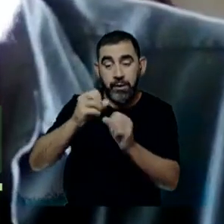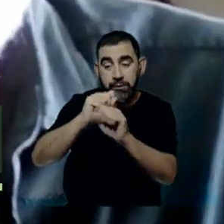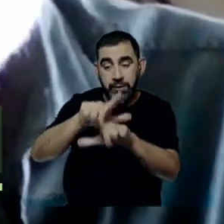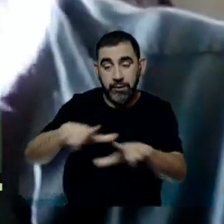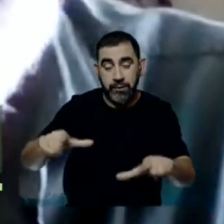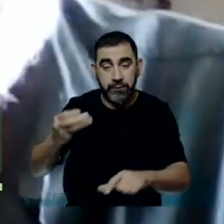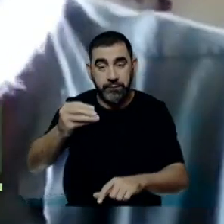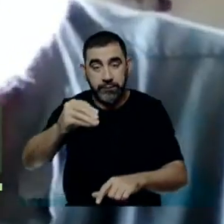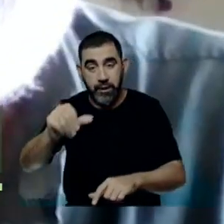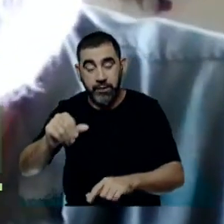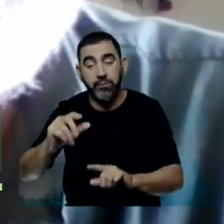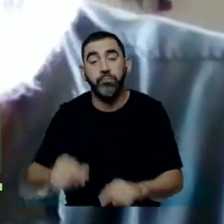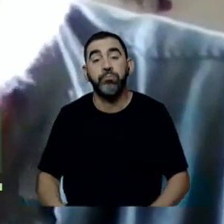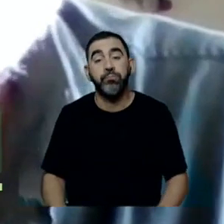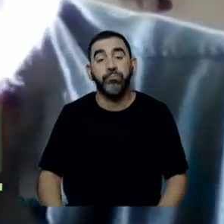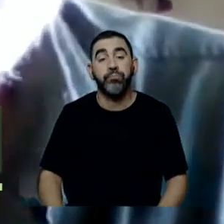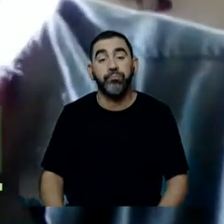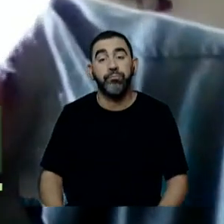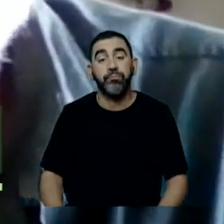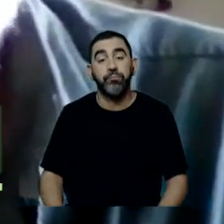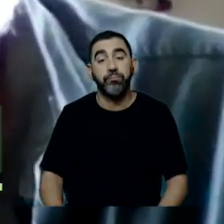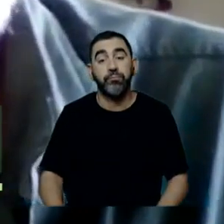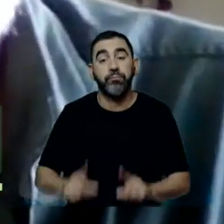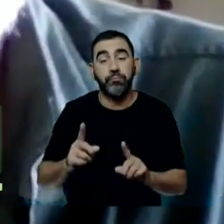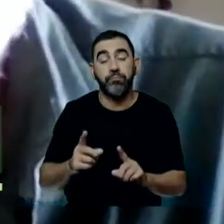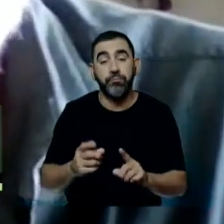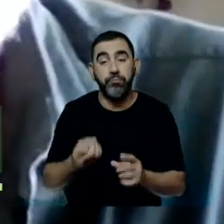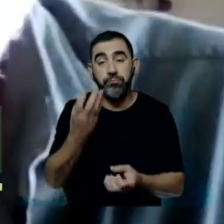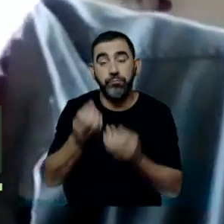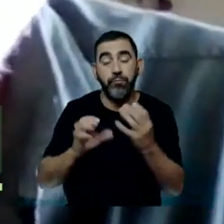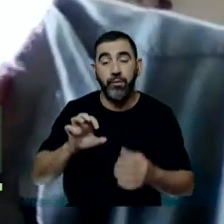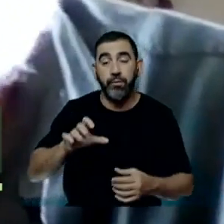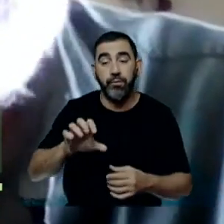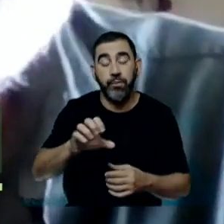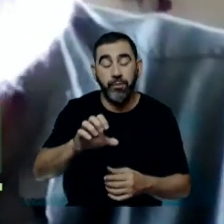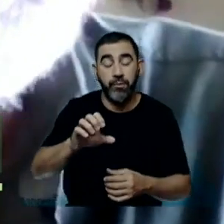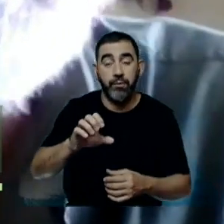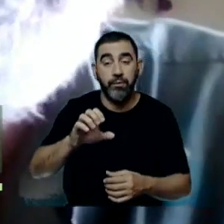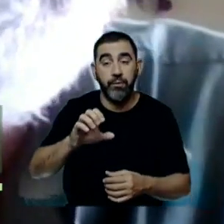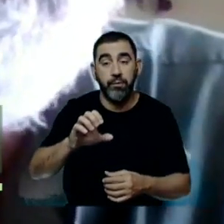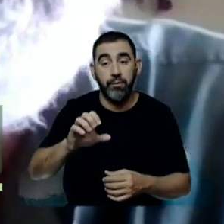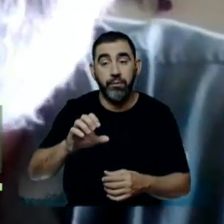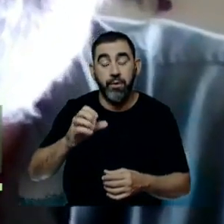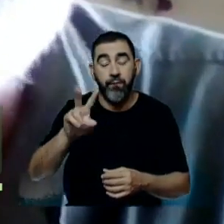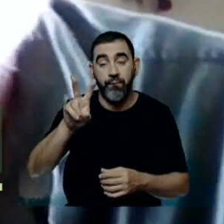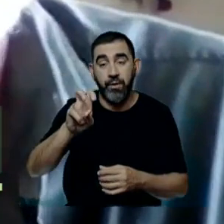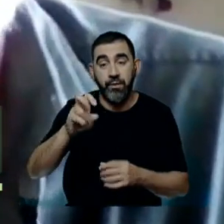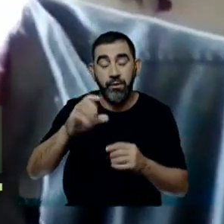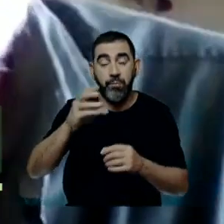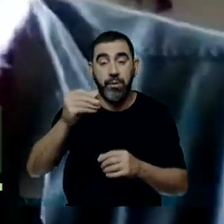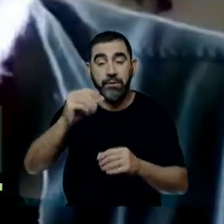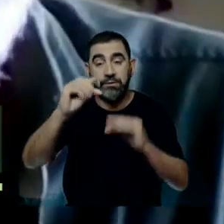desalinizadora, y también por la ocurrencia de exploraciones de cianobacterias cuando la salinidad baja.